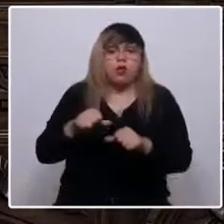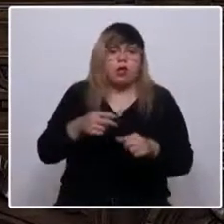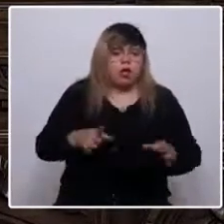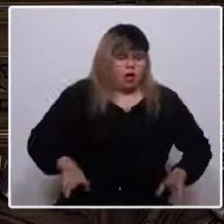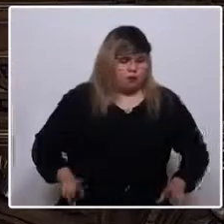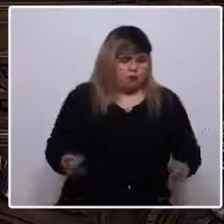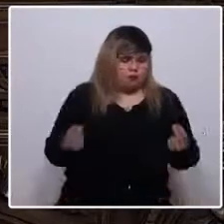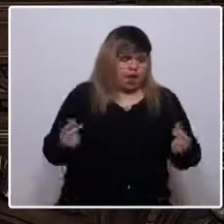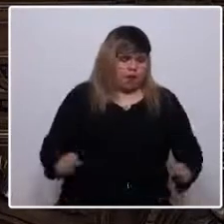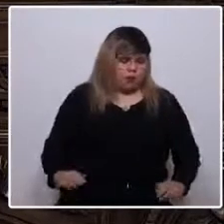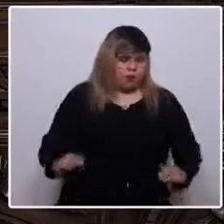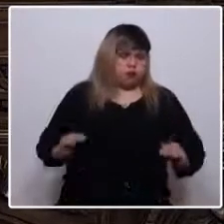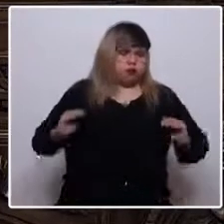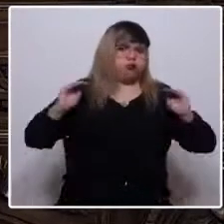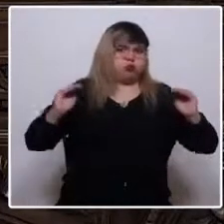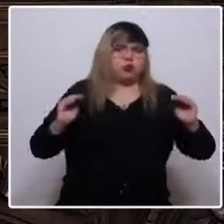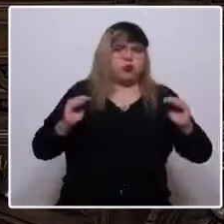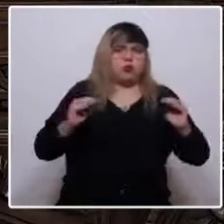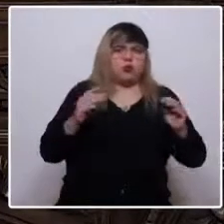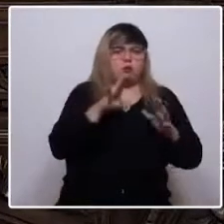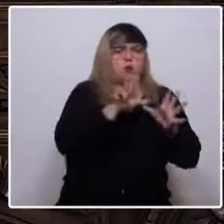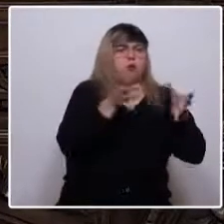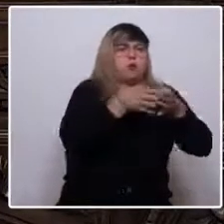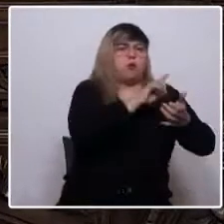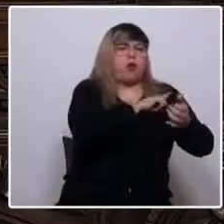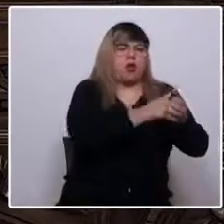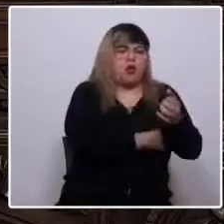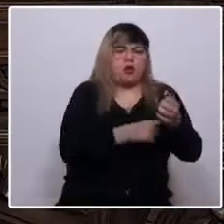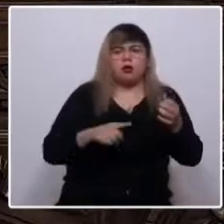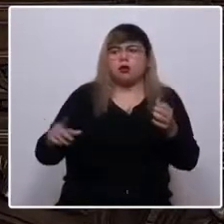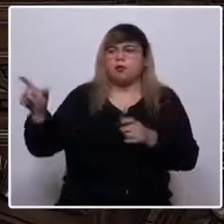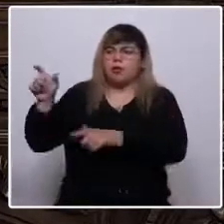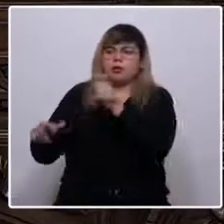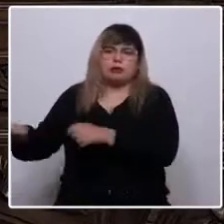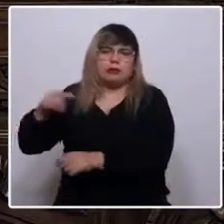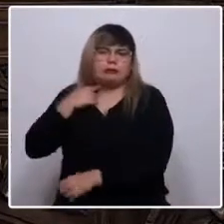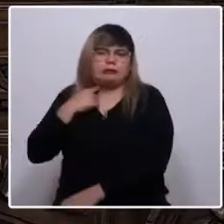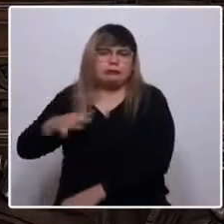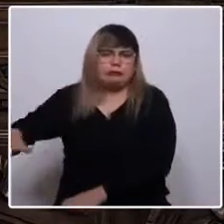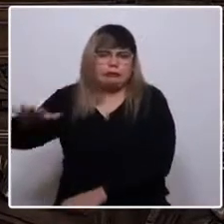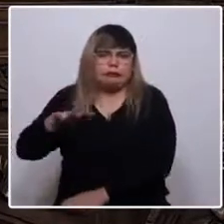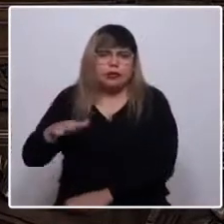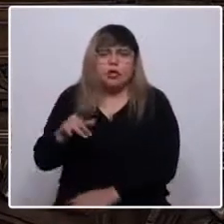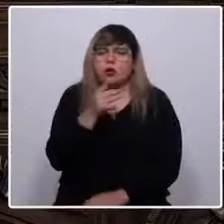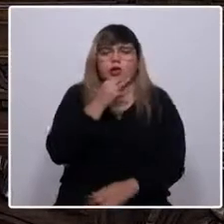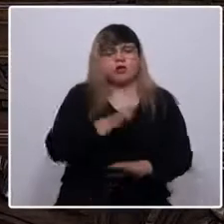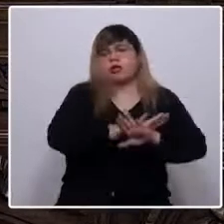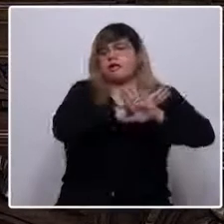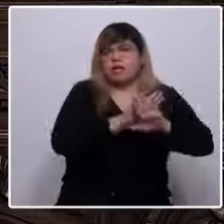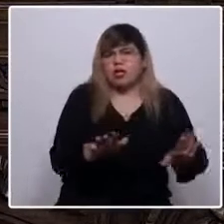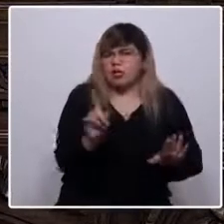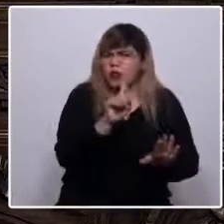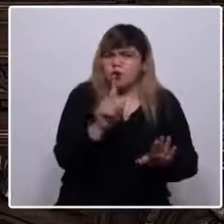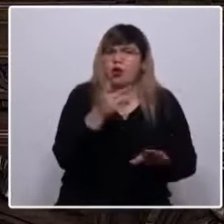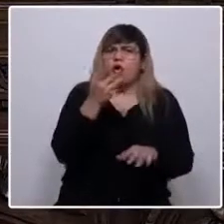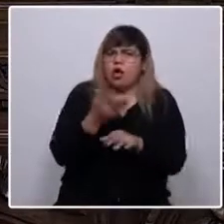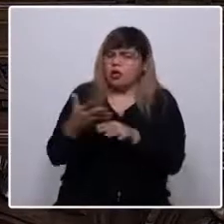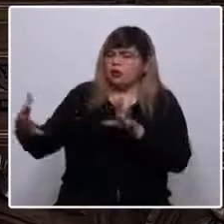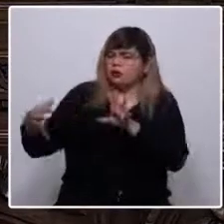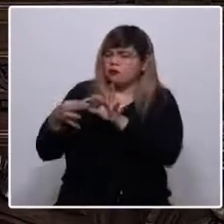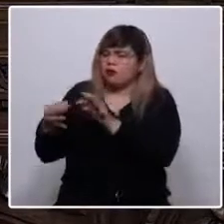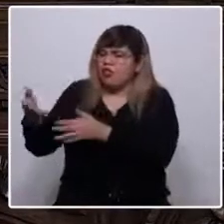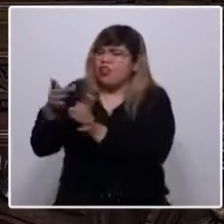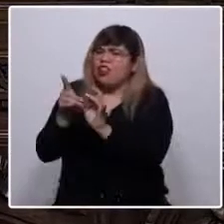y reproducido en el poder no es suficiente decir basta hay que actuar acorde de ello transitando una democracia real